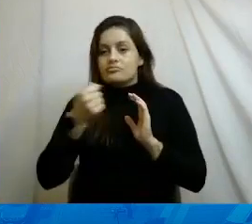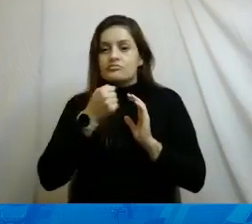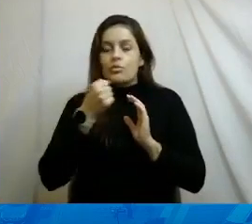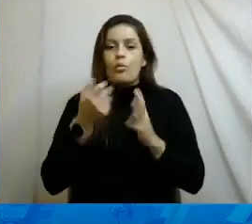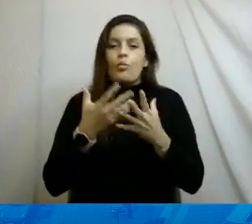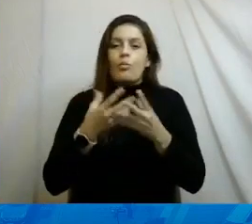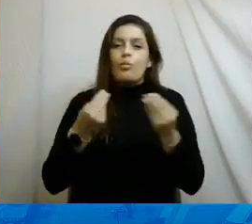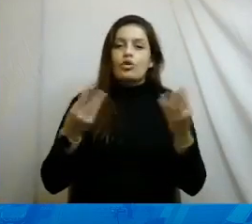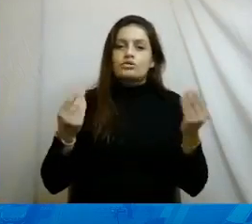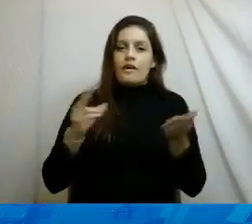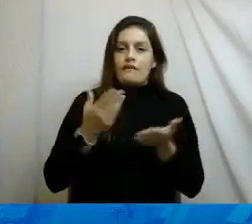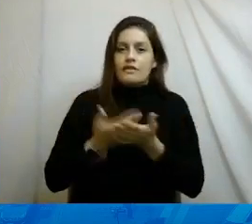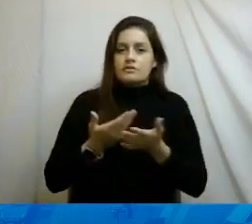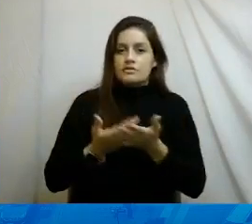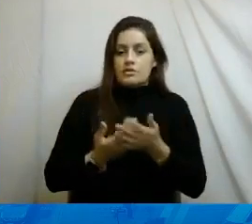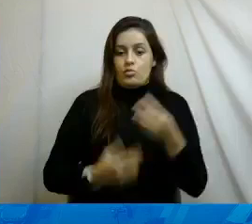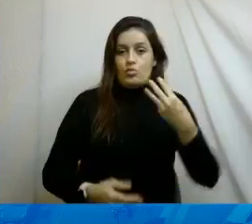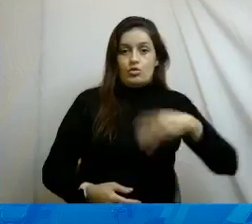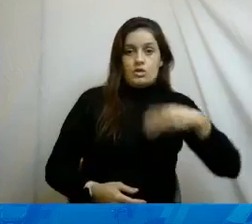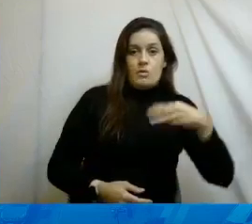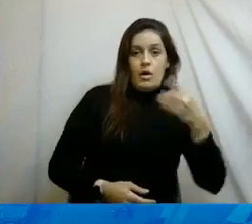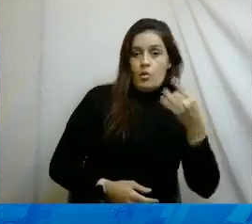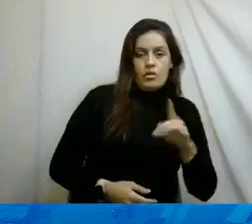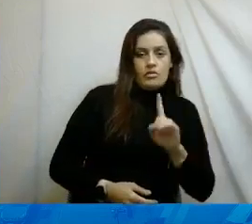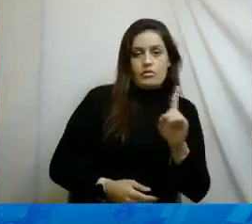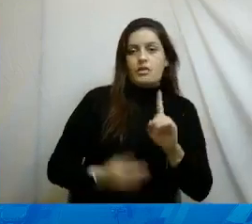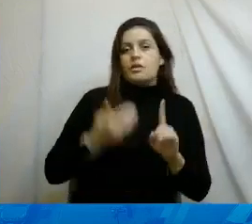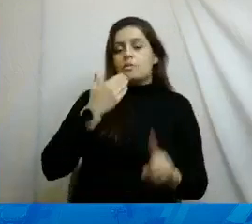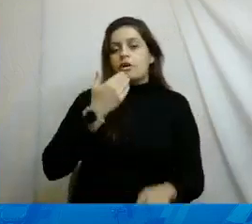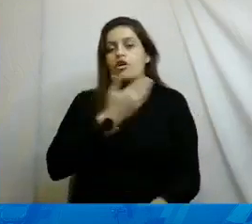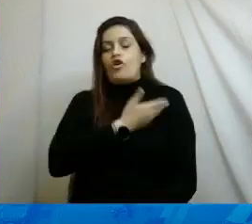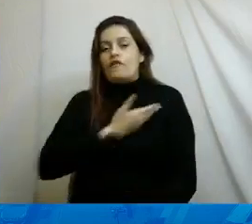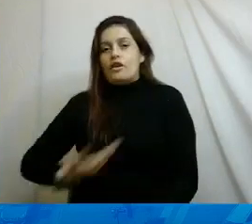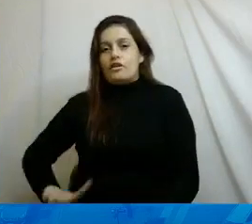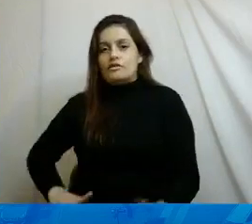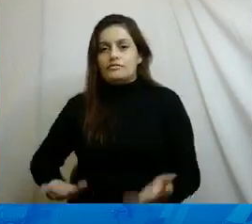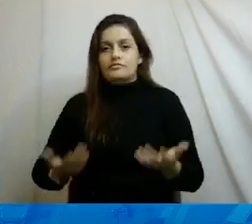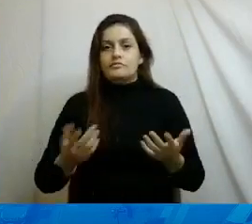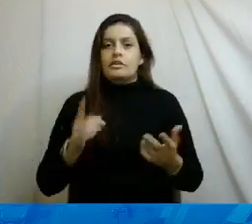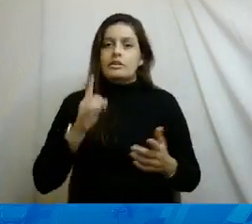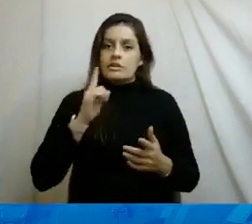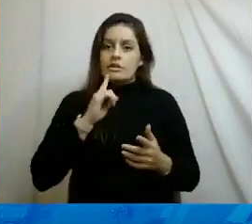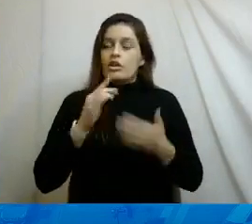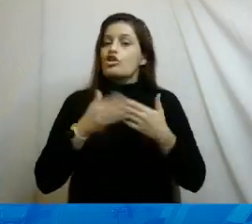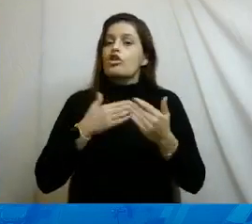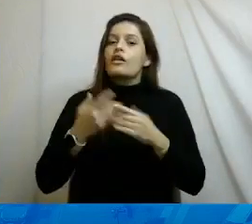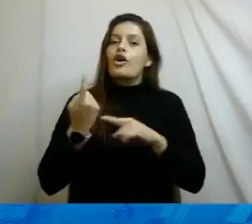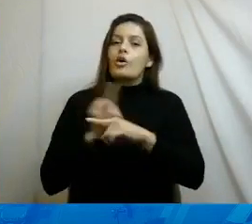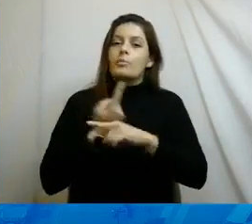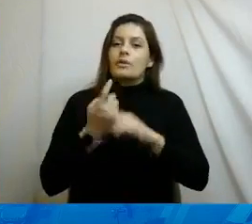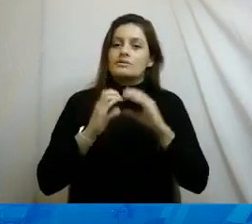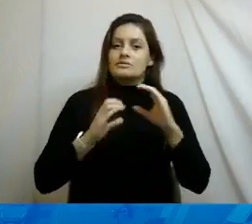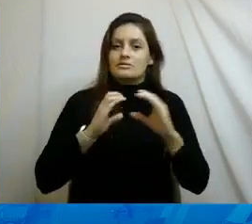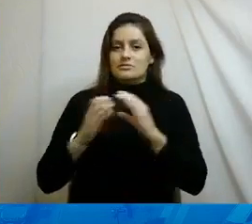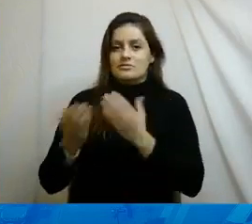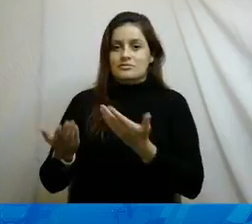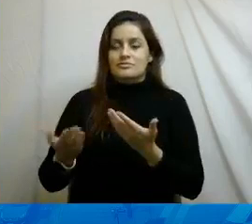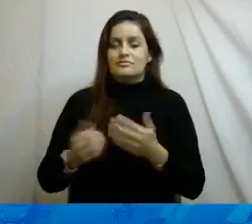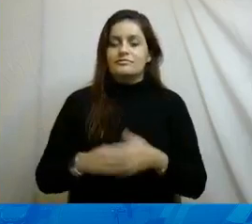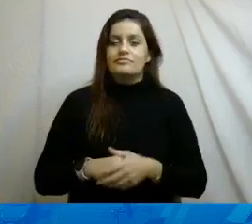les pasa no solamente en los municipios, pasa a nivel de gobierno y uno dice, bueno, no están las instancias donde conversen. Y yo creo, como le